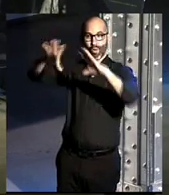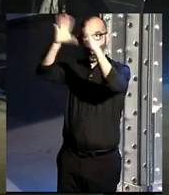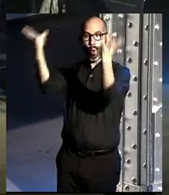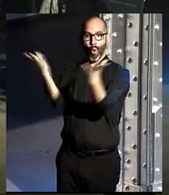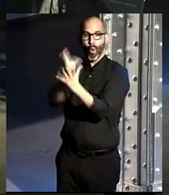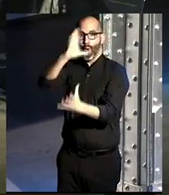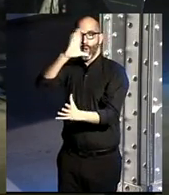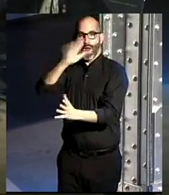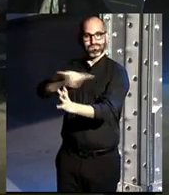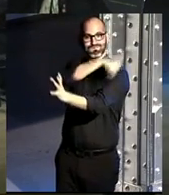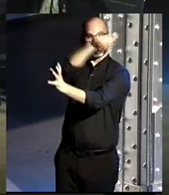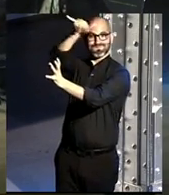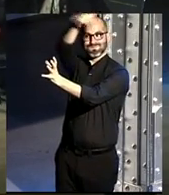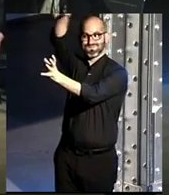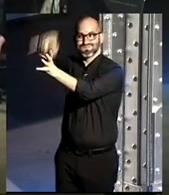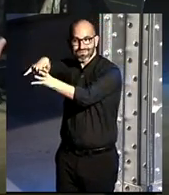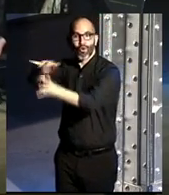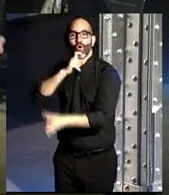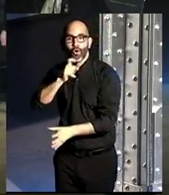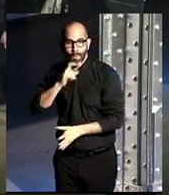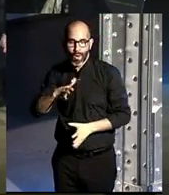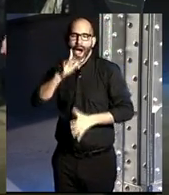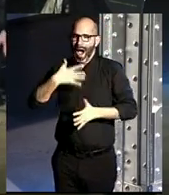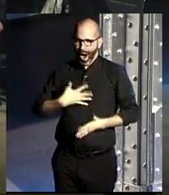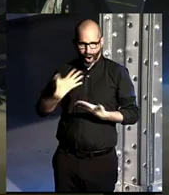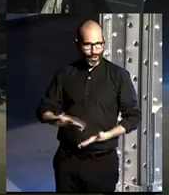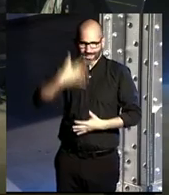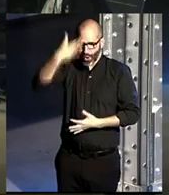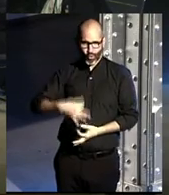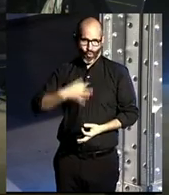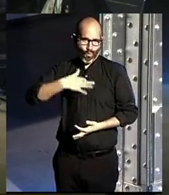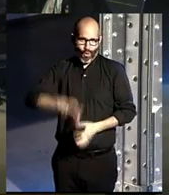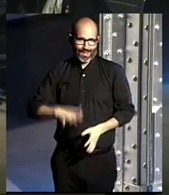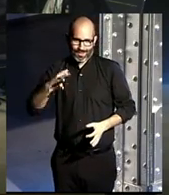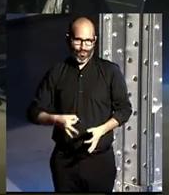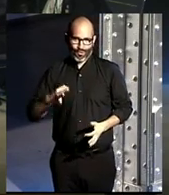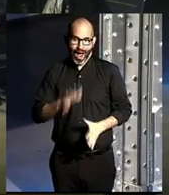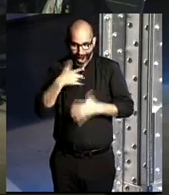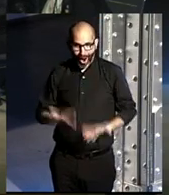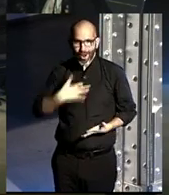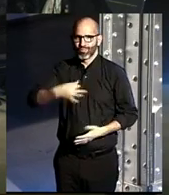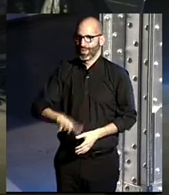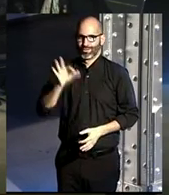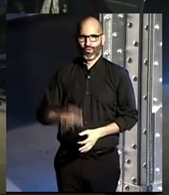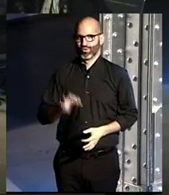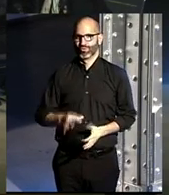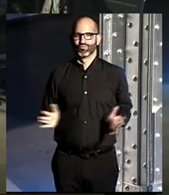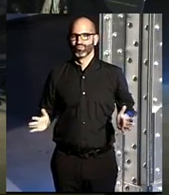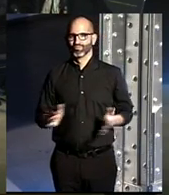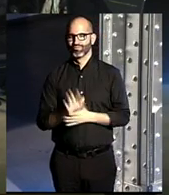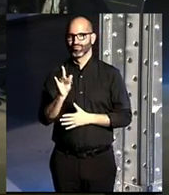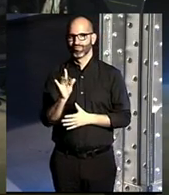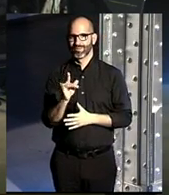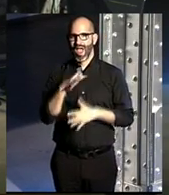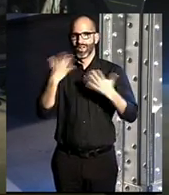Pero ahora podría. Imaginar una podría. historia en la Luna. Sí, sí. Ya no voy. Ahora dice, sí. ahora voy. sí. Entonces Antes sería no. steampunk.